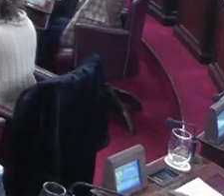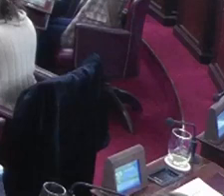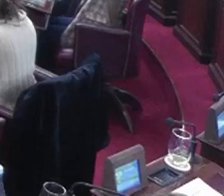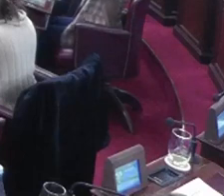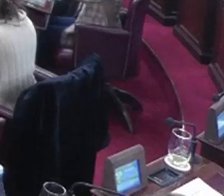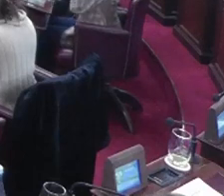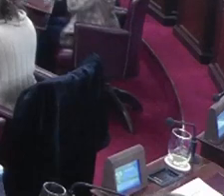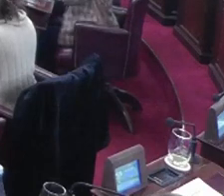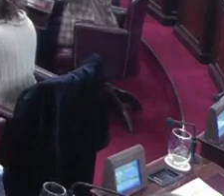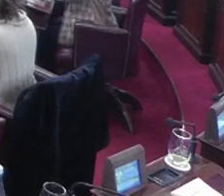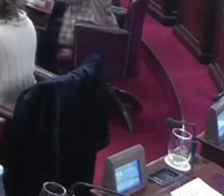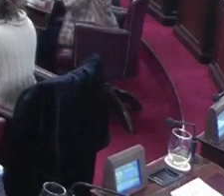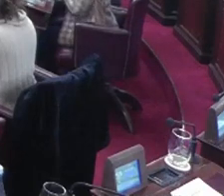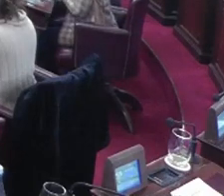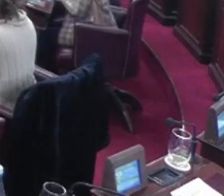Olivera